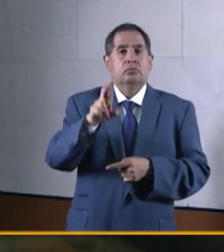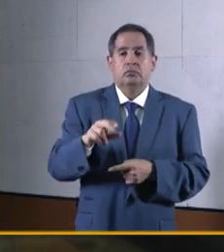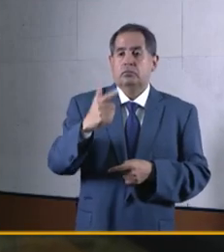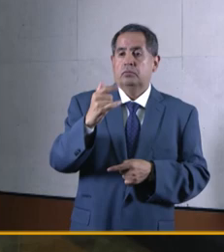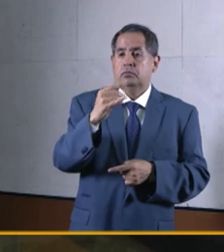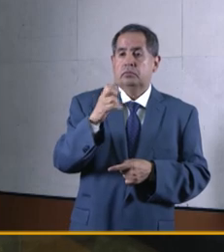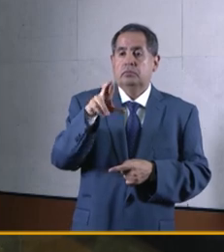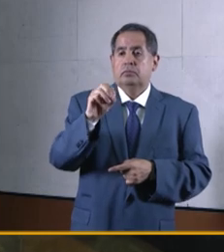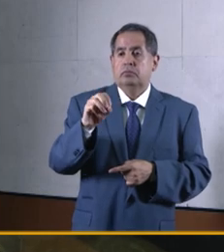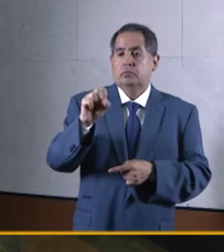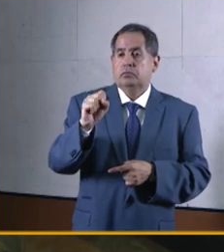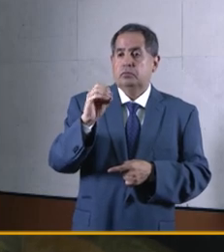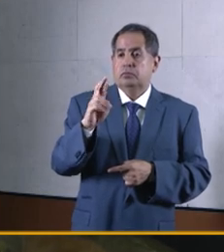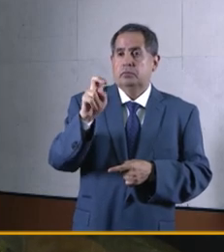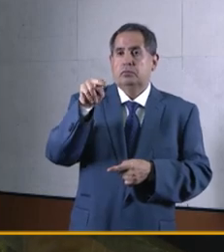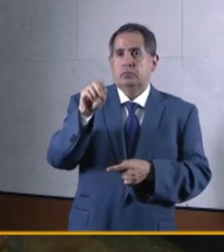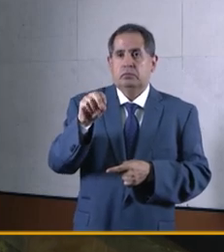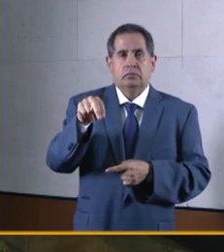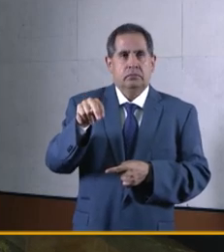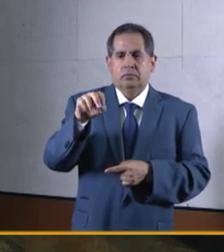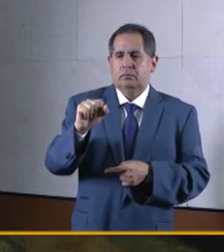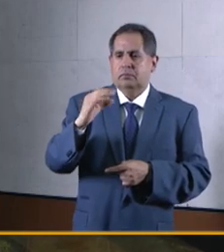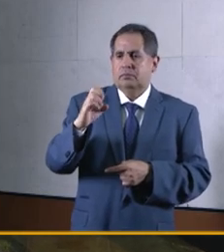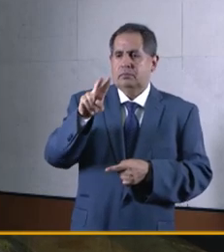guillermo soberón acevedo